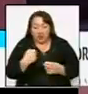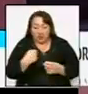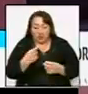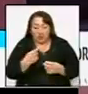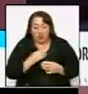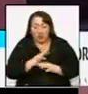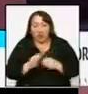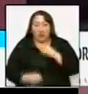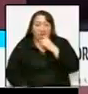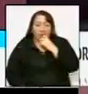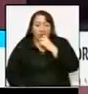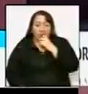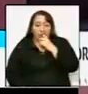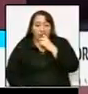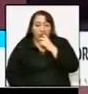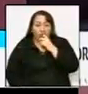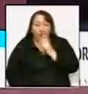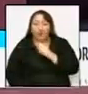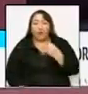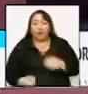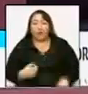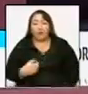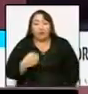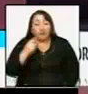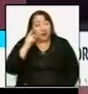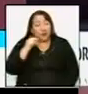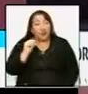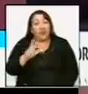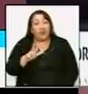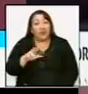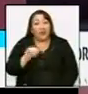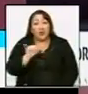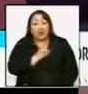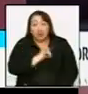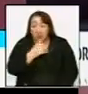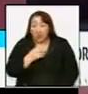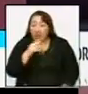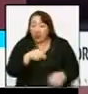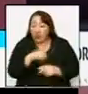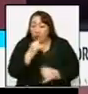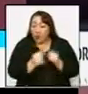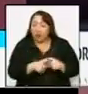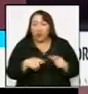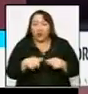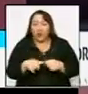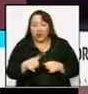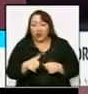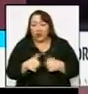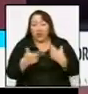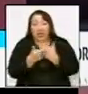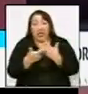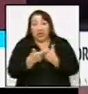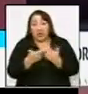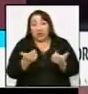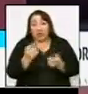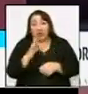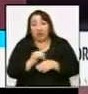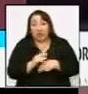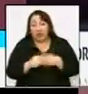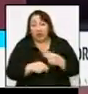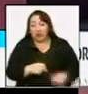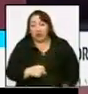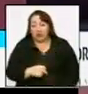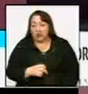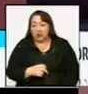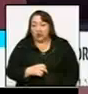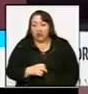lo que ha dicho usted, absolutamente para nada. Porque también las tres instituciones que llegan al último rincón del país es el Ejército, el Banco de Nación